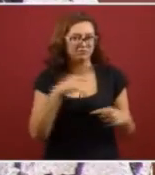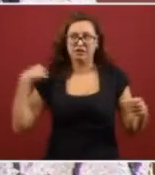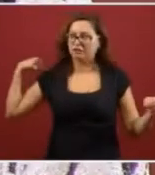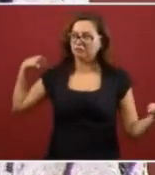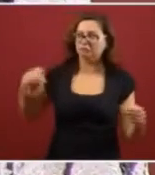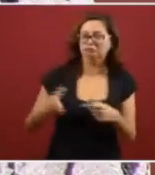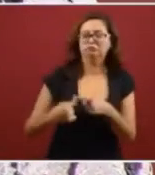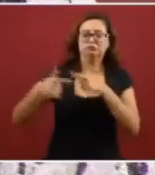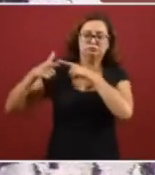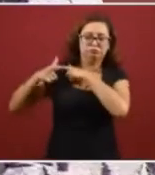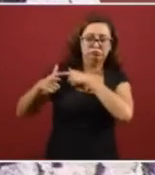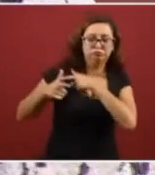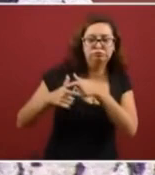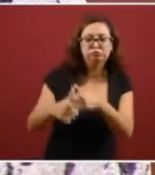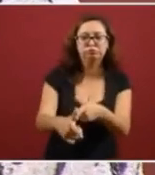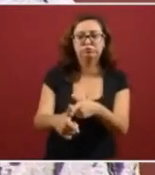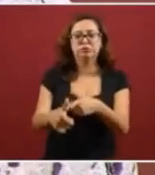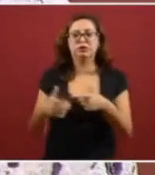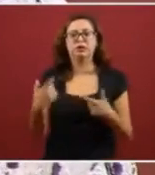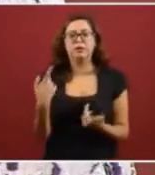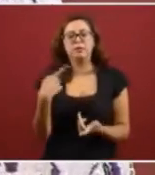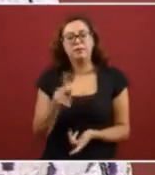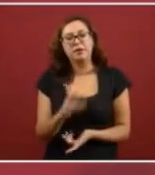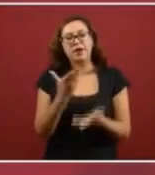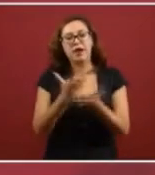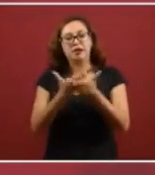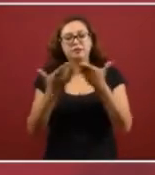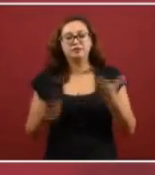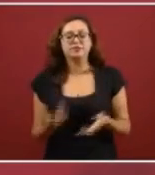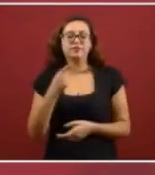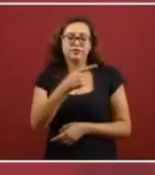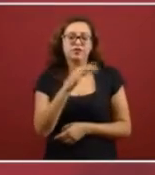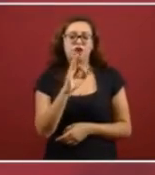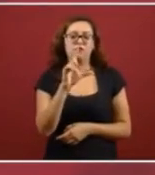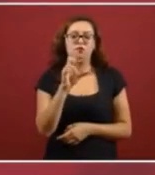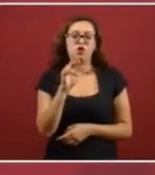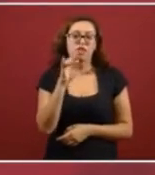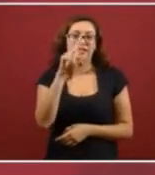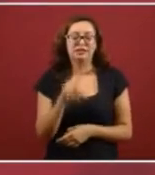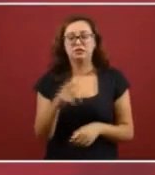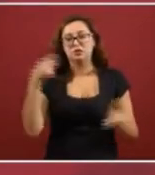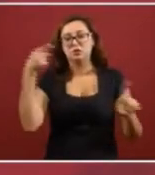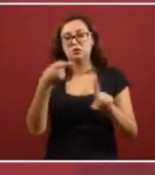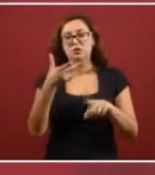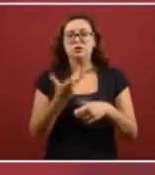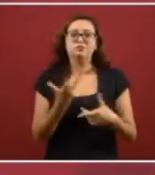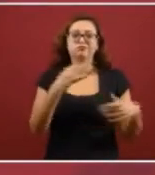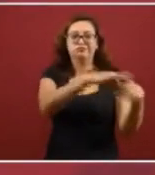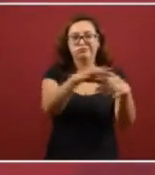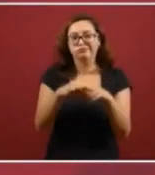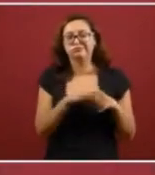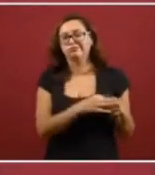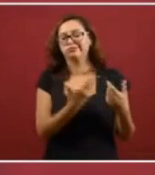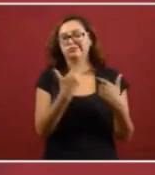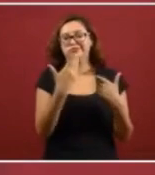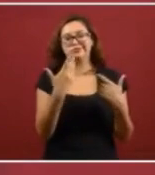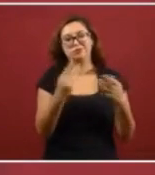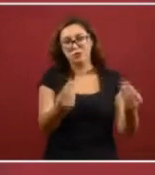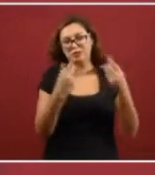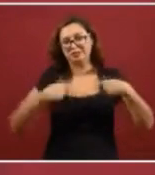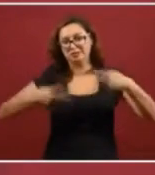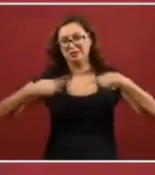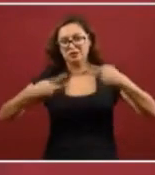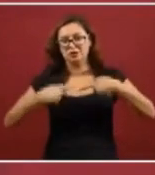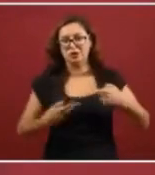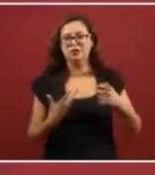Hoy Florida es un estado clave para las elecciones, sobre todo las presidenciales, y hay un